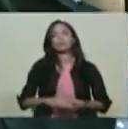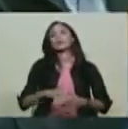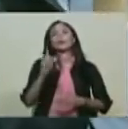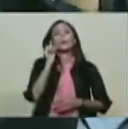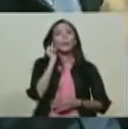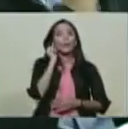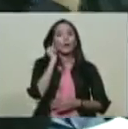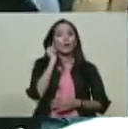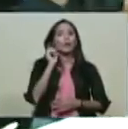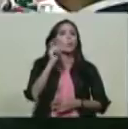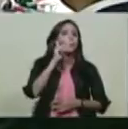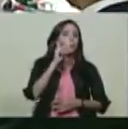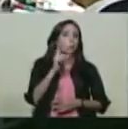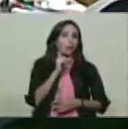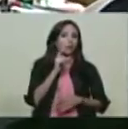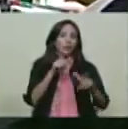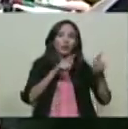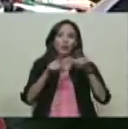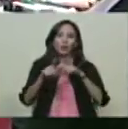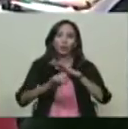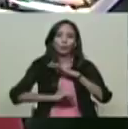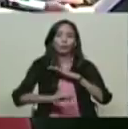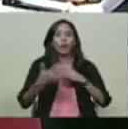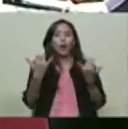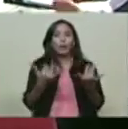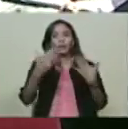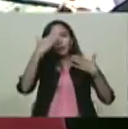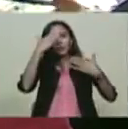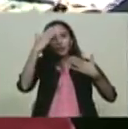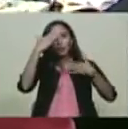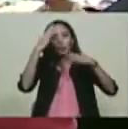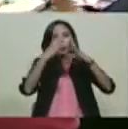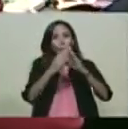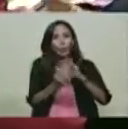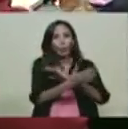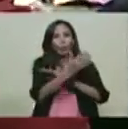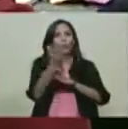mujeres embarazadas. Para ellas mi saludo.